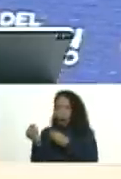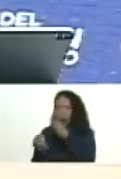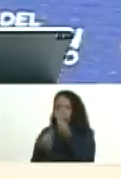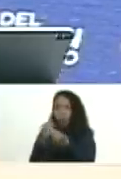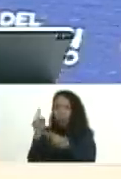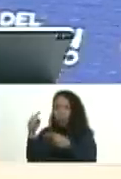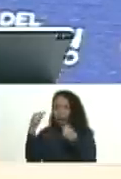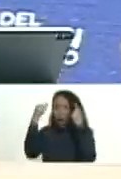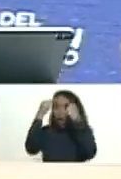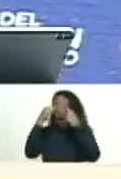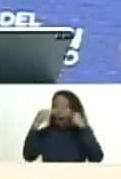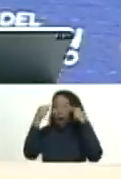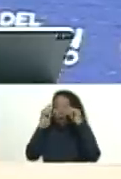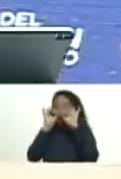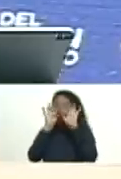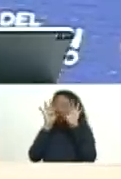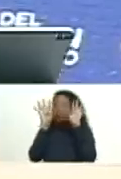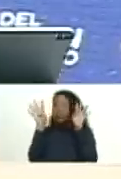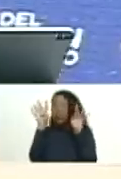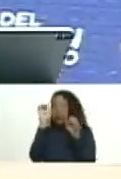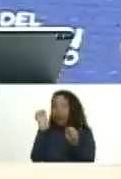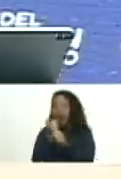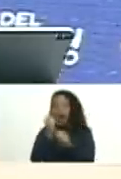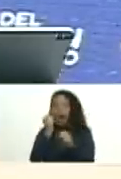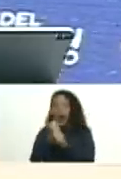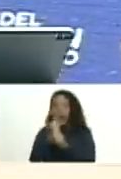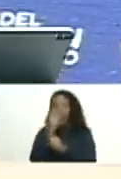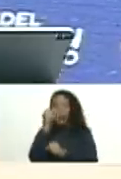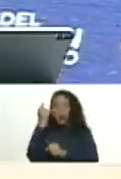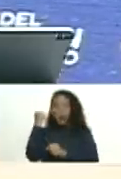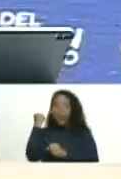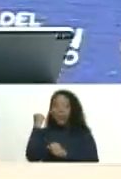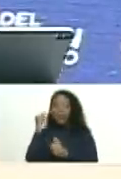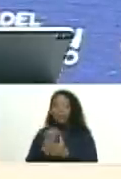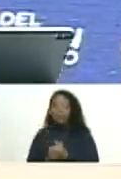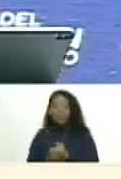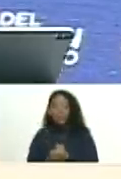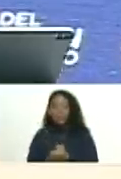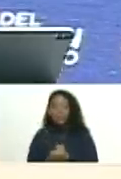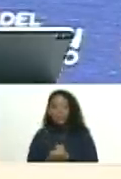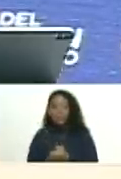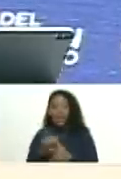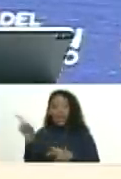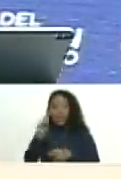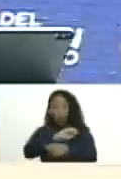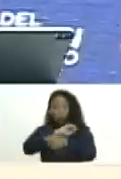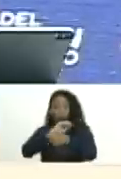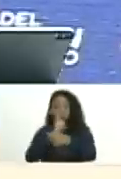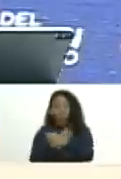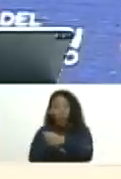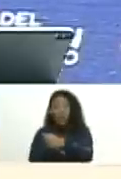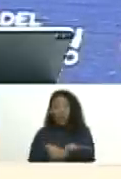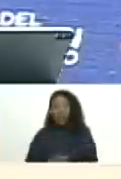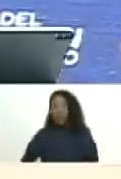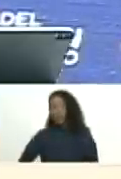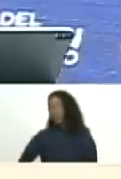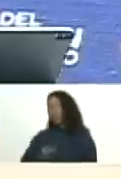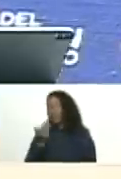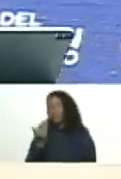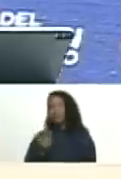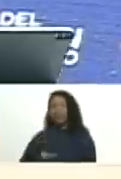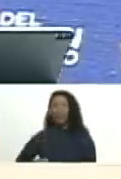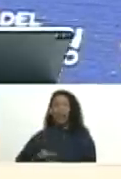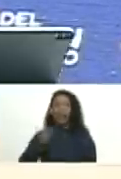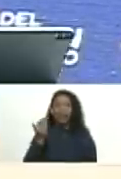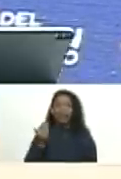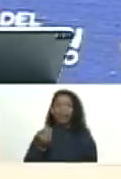la mirada de mis compañeros obreros, de mis compañeras obreras. Una fuerza monumental